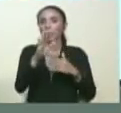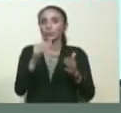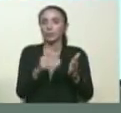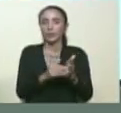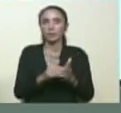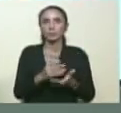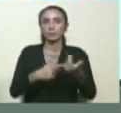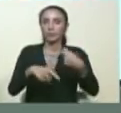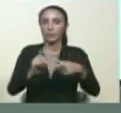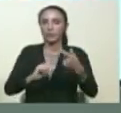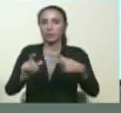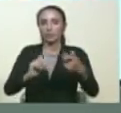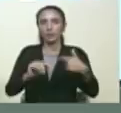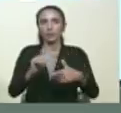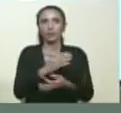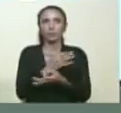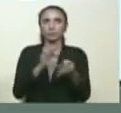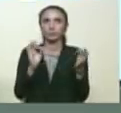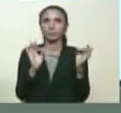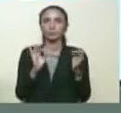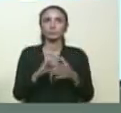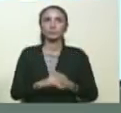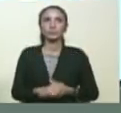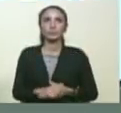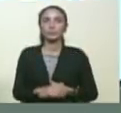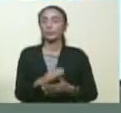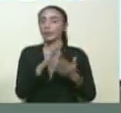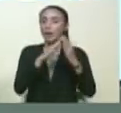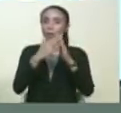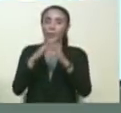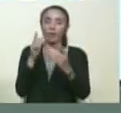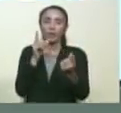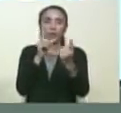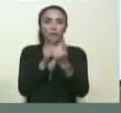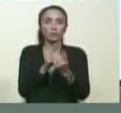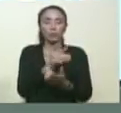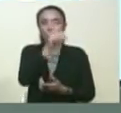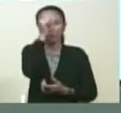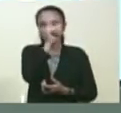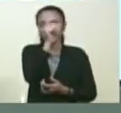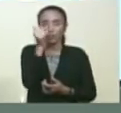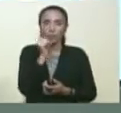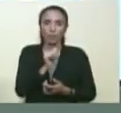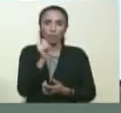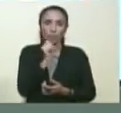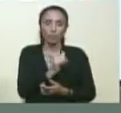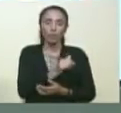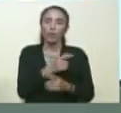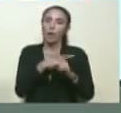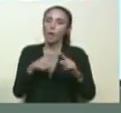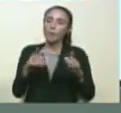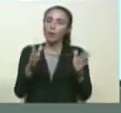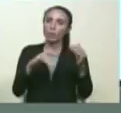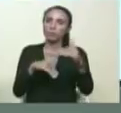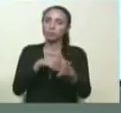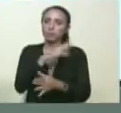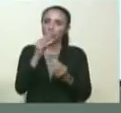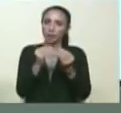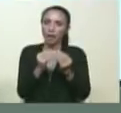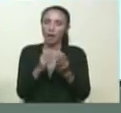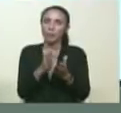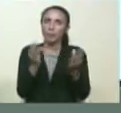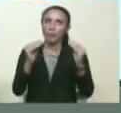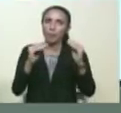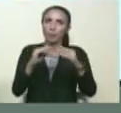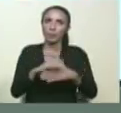4.000. Sería una belleza. 4.000 comunidades atendidas los fines de semana, pero además le llega su CLAP ampliado y además